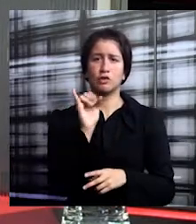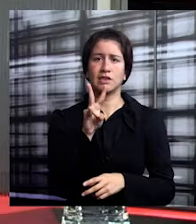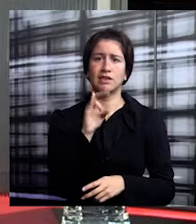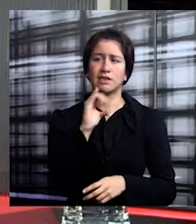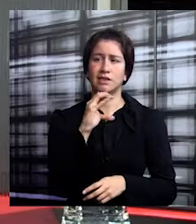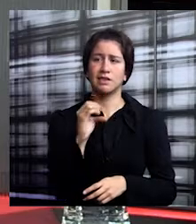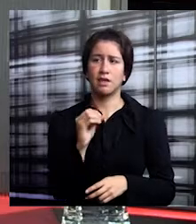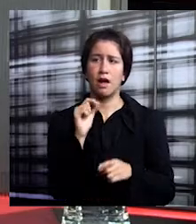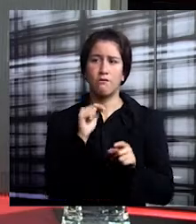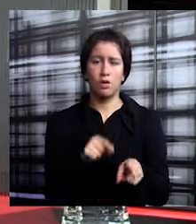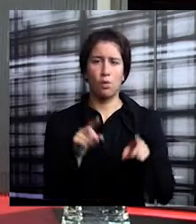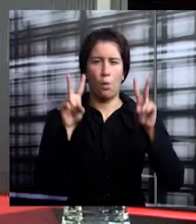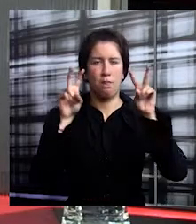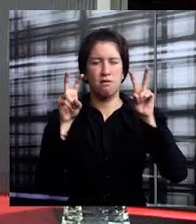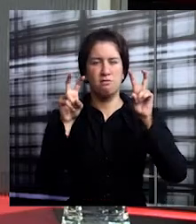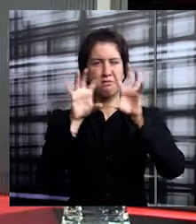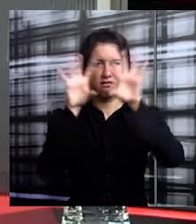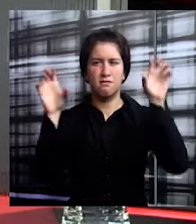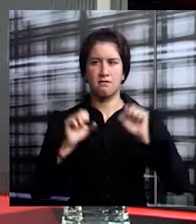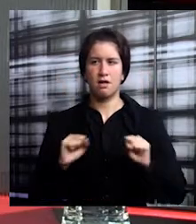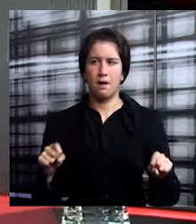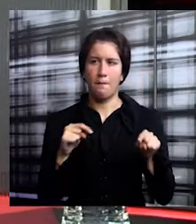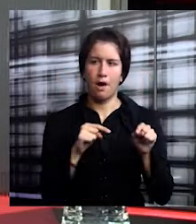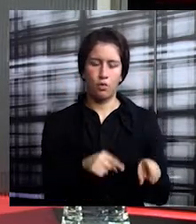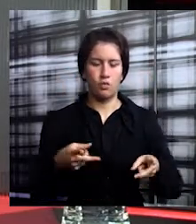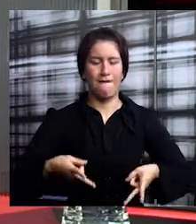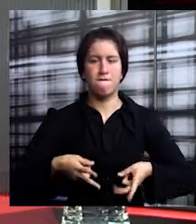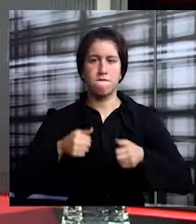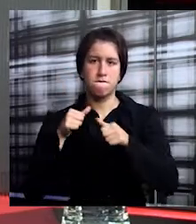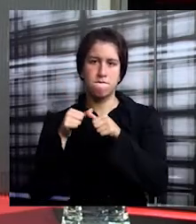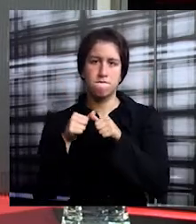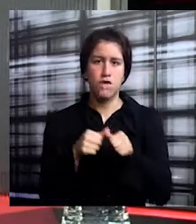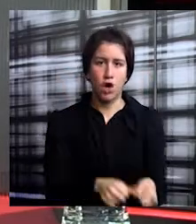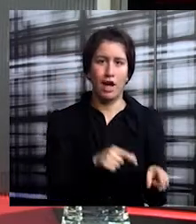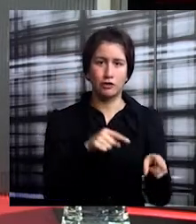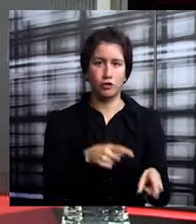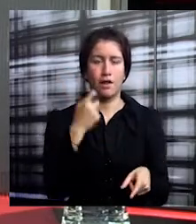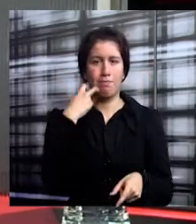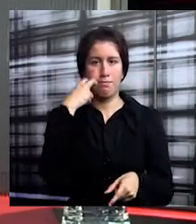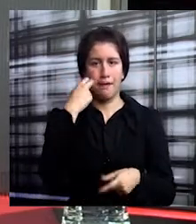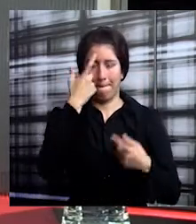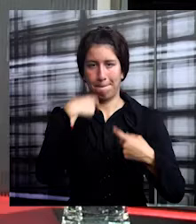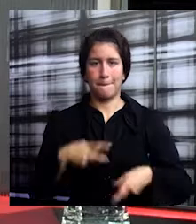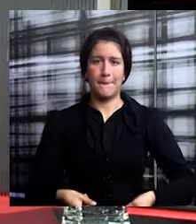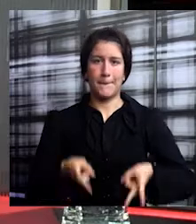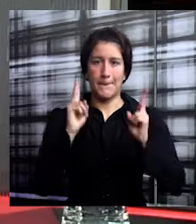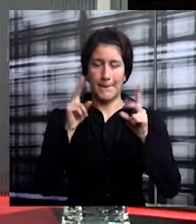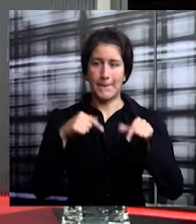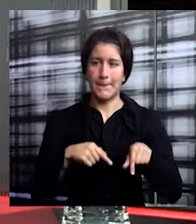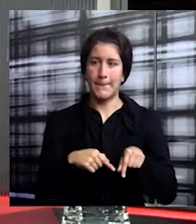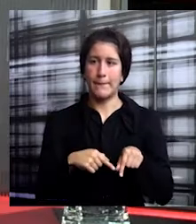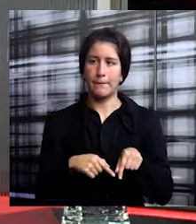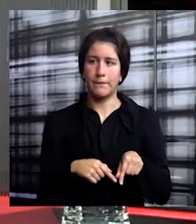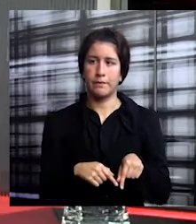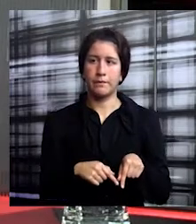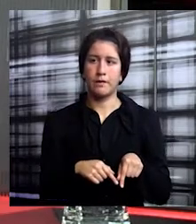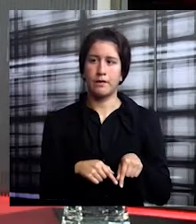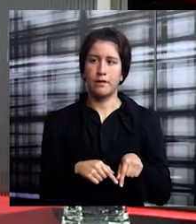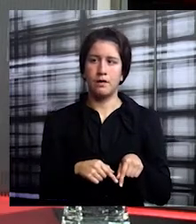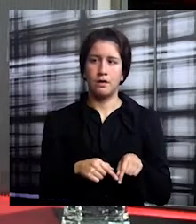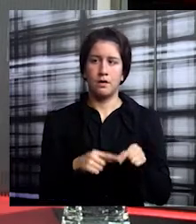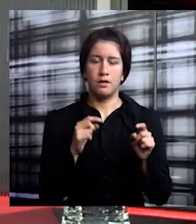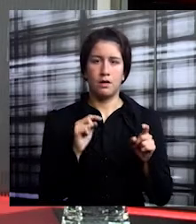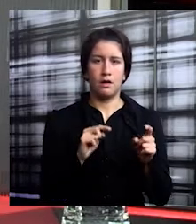o sistemático, una violación de derechos humanos que puede ser perseguida en la Justicia Internacional de los Derechos Humanos regional, entiéndase la